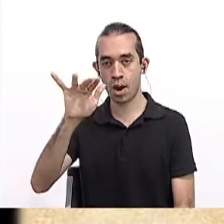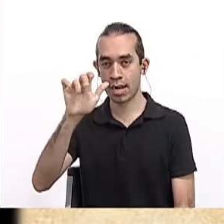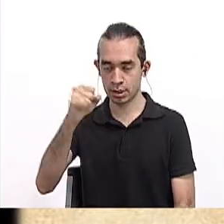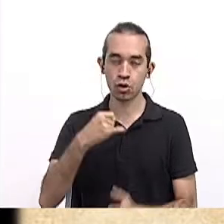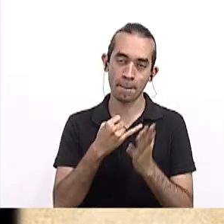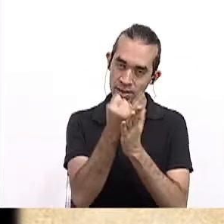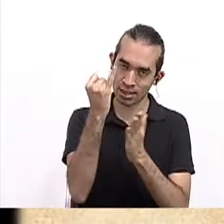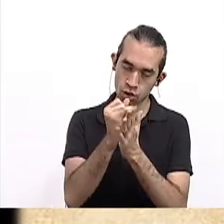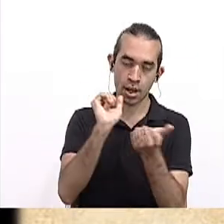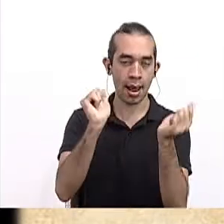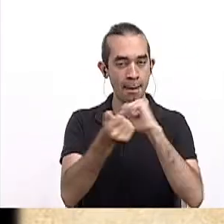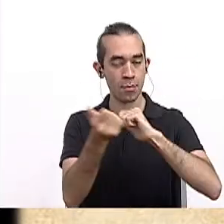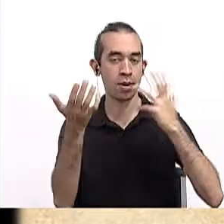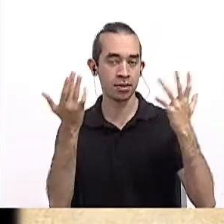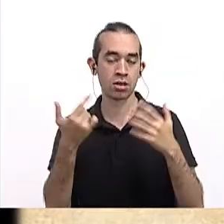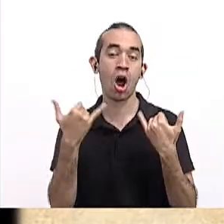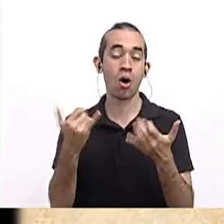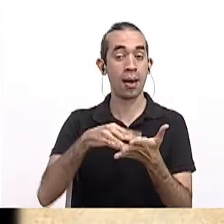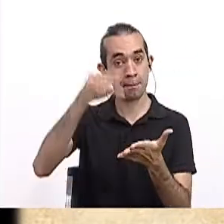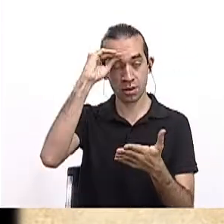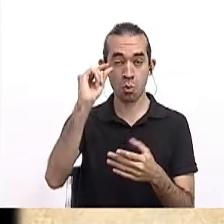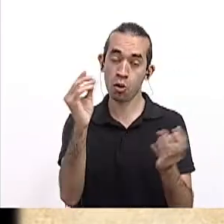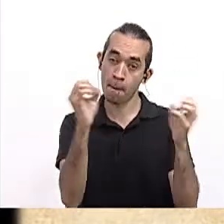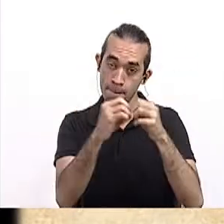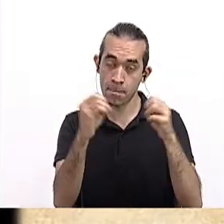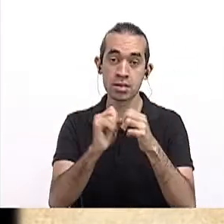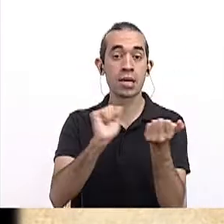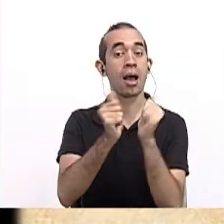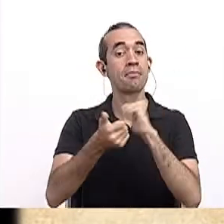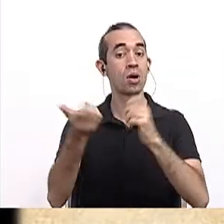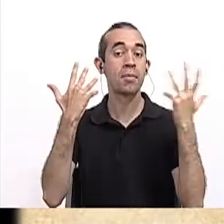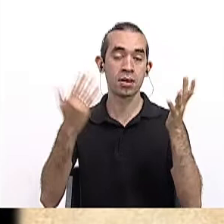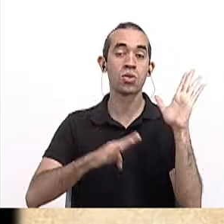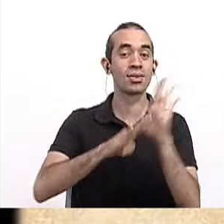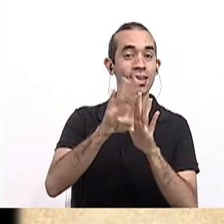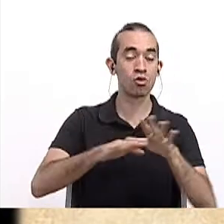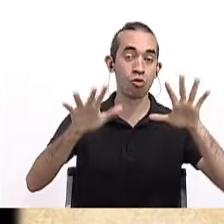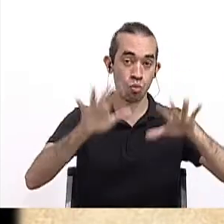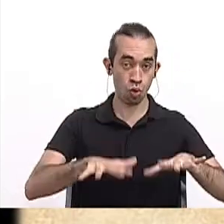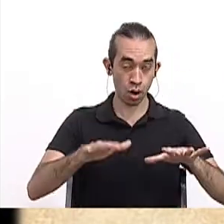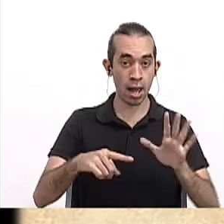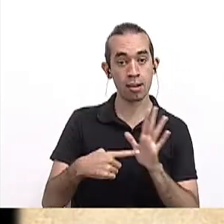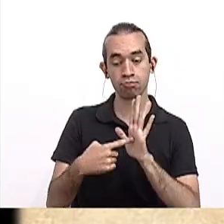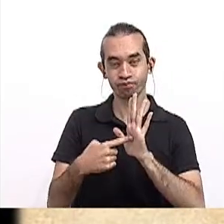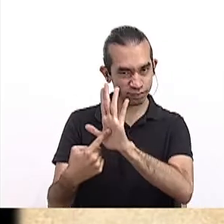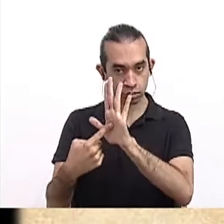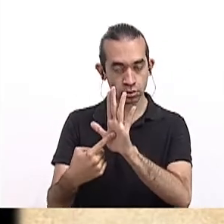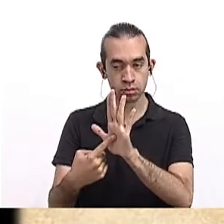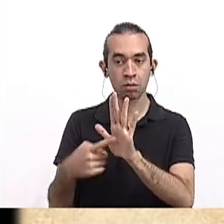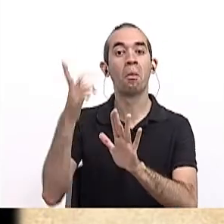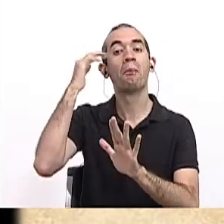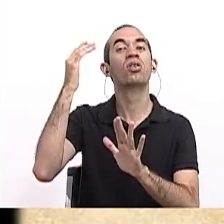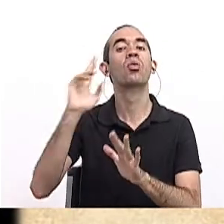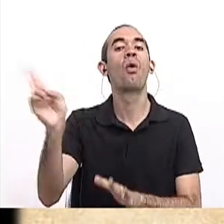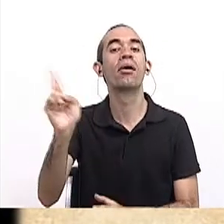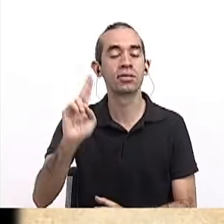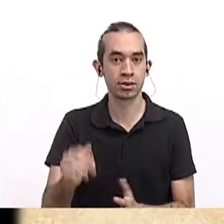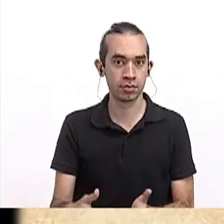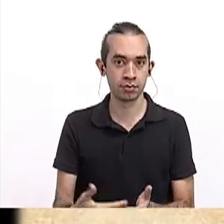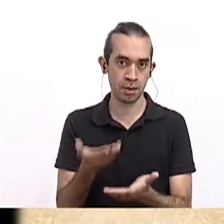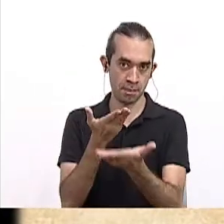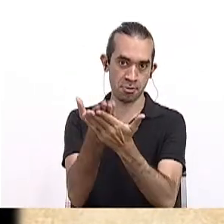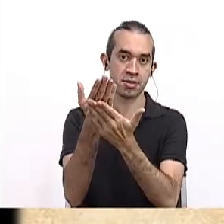poco más sobre la adaptación al cambio climático y el desarrollo local, como una propuesta frente a la urgencia. Primero